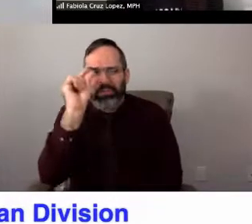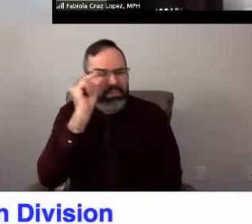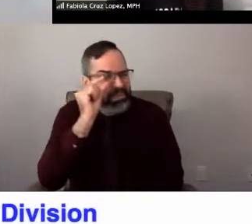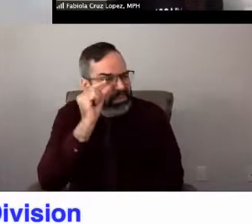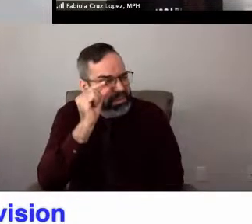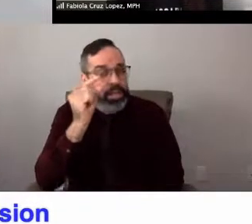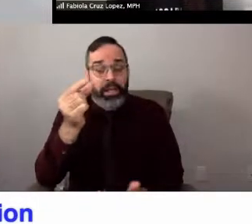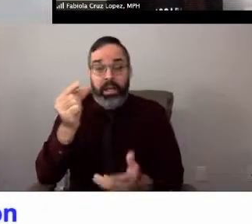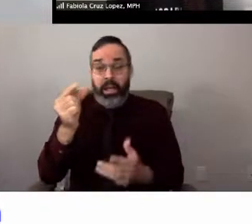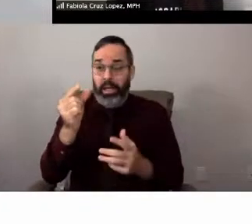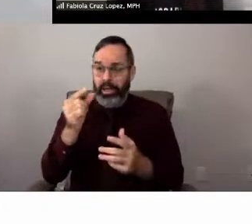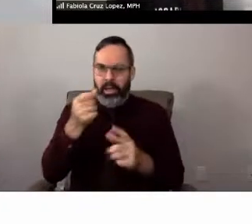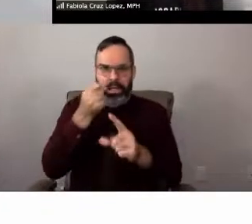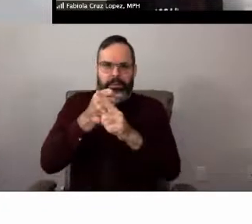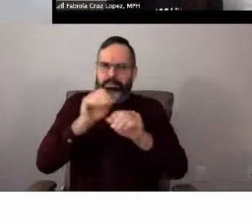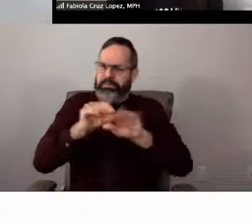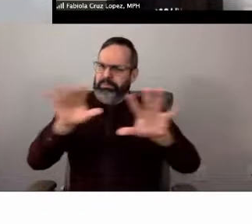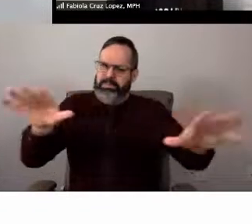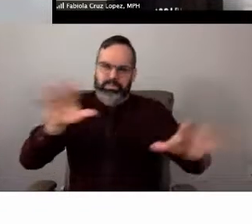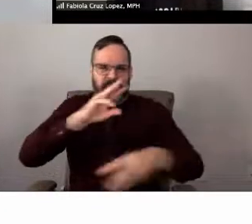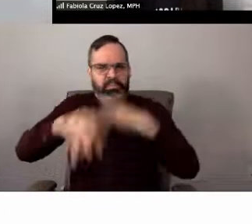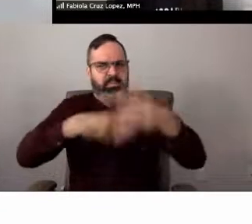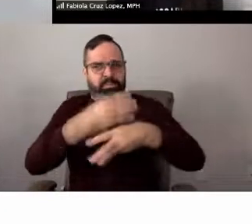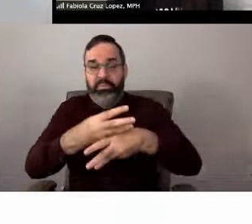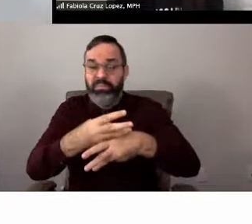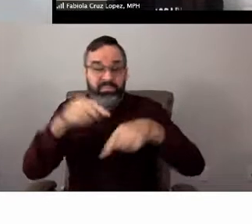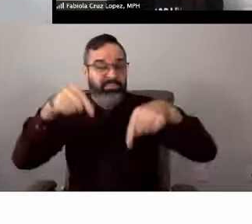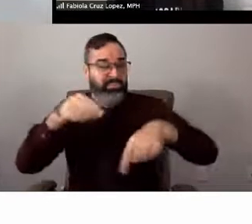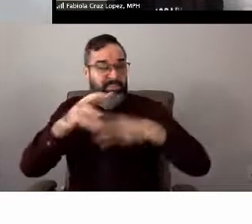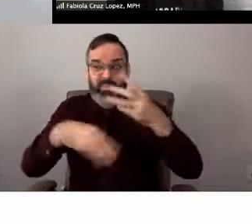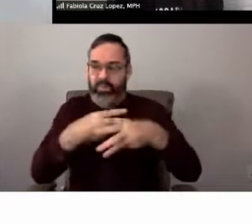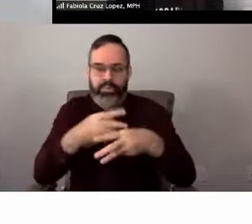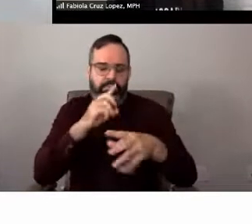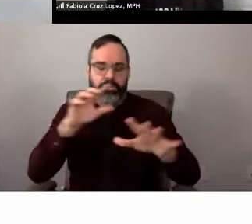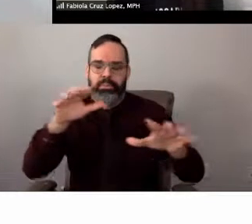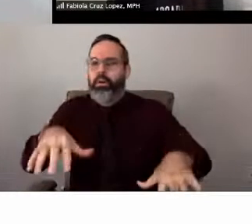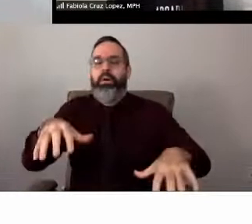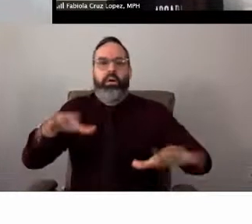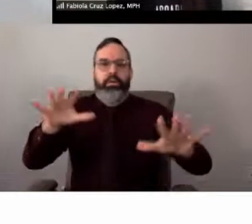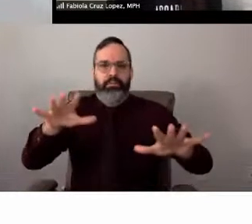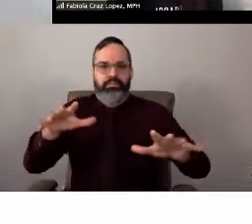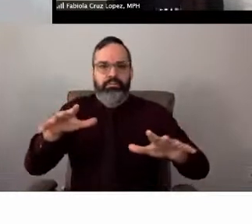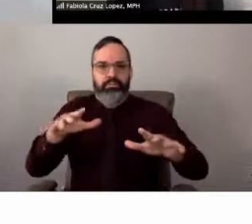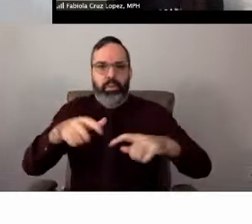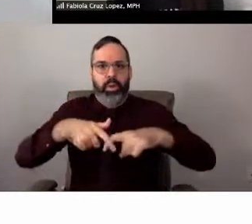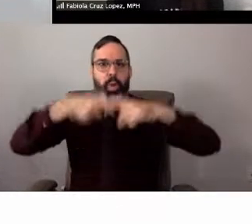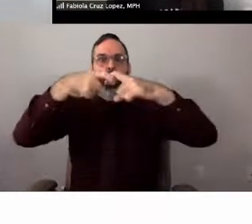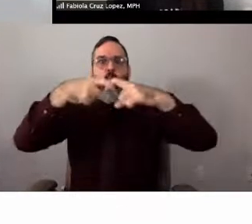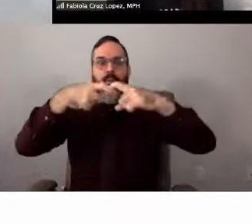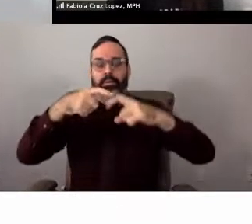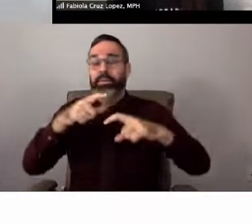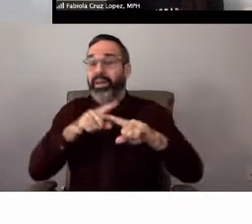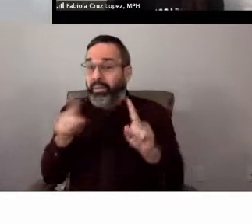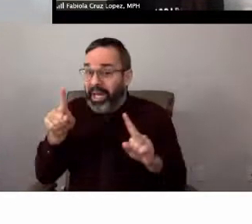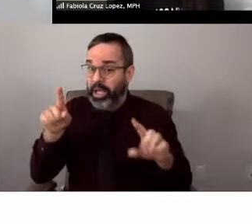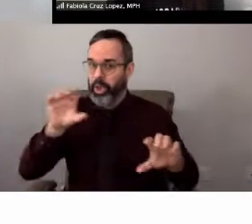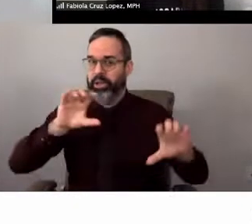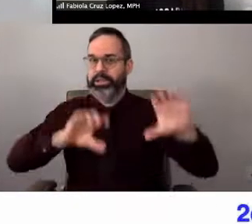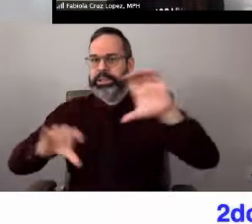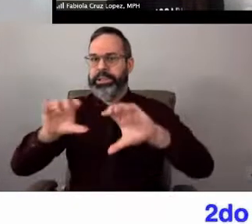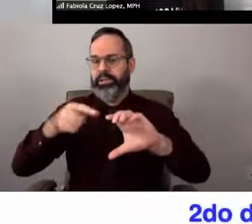ahora hacerlas. El mundo se detuvo, pero la ciencia no. La ciencia